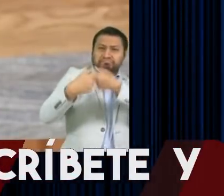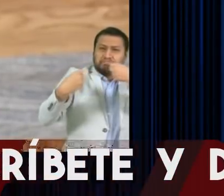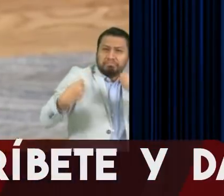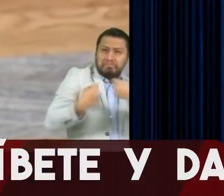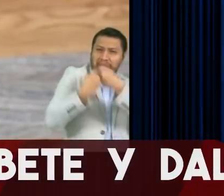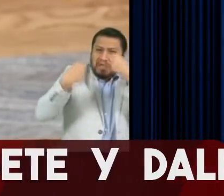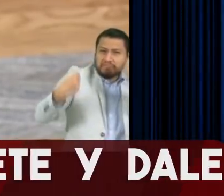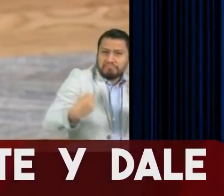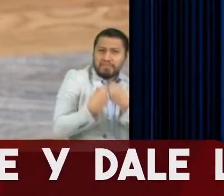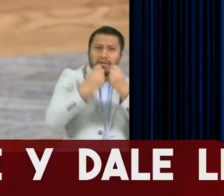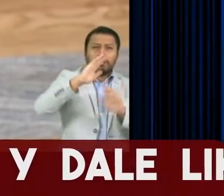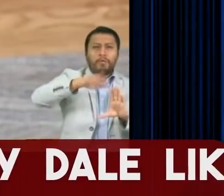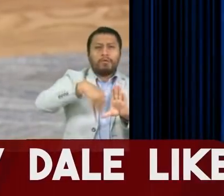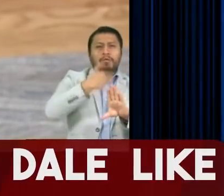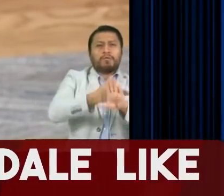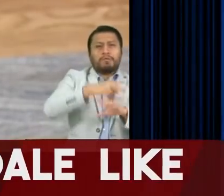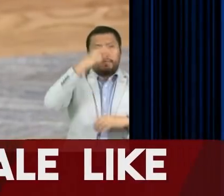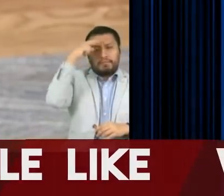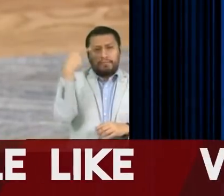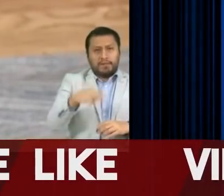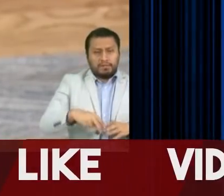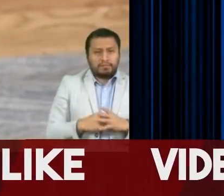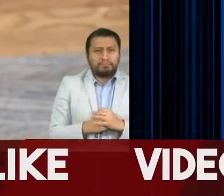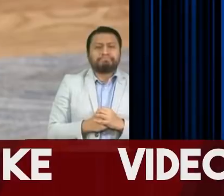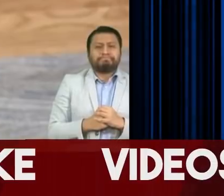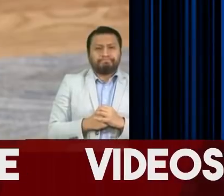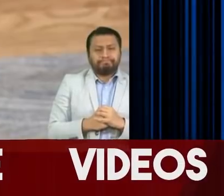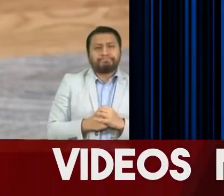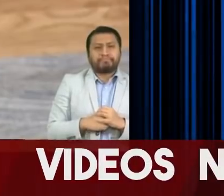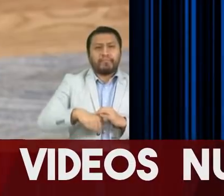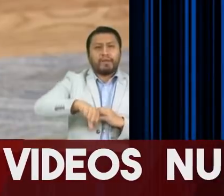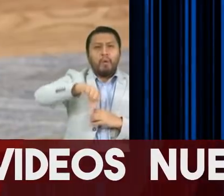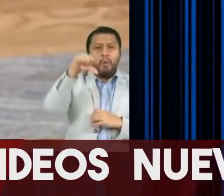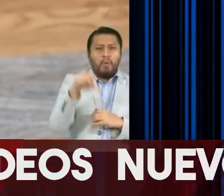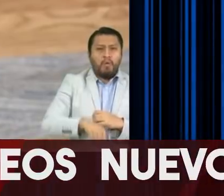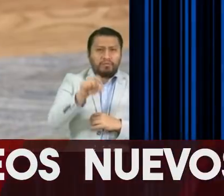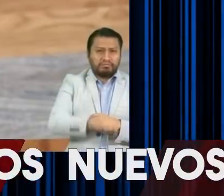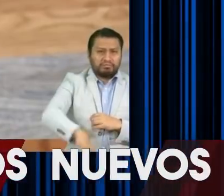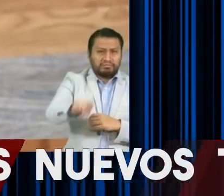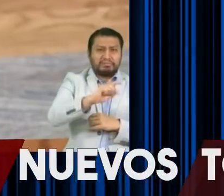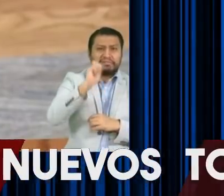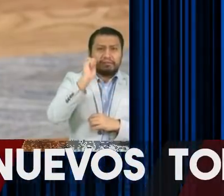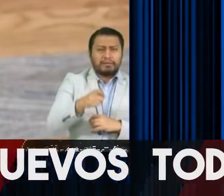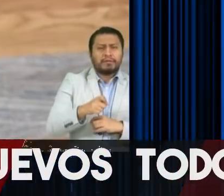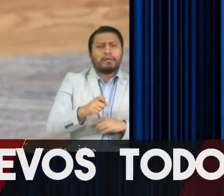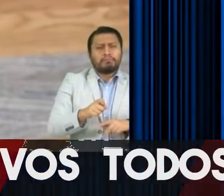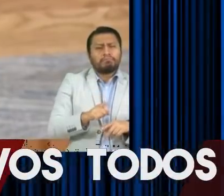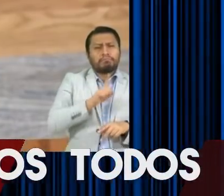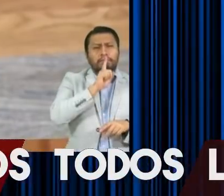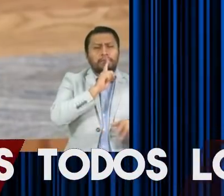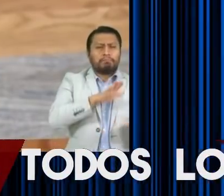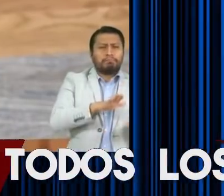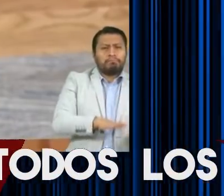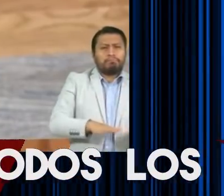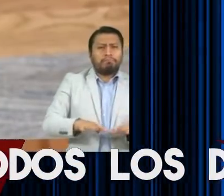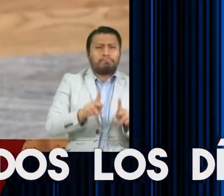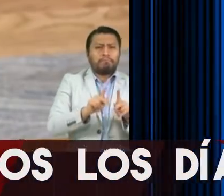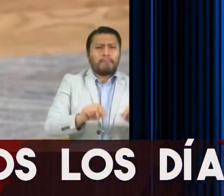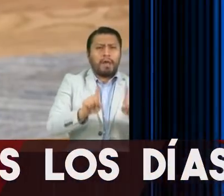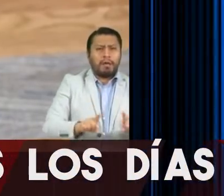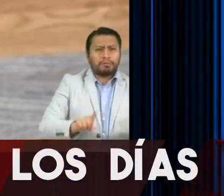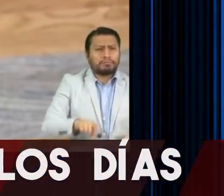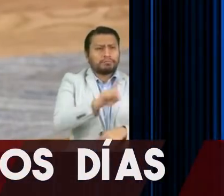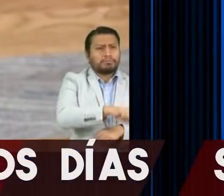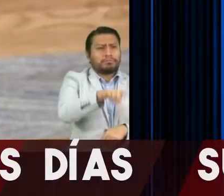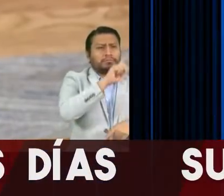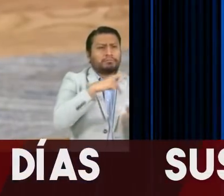pueblo de México. Hoy pretenden pasar de la resistencia pasiva al mandato soberano del